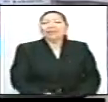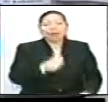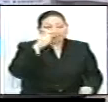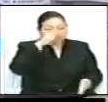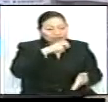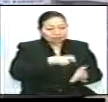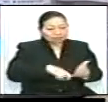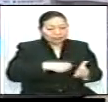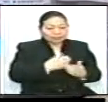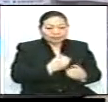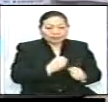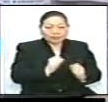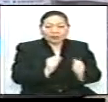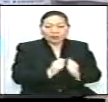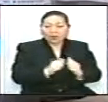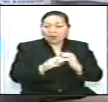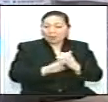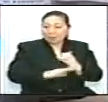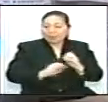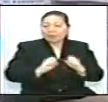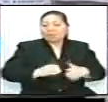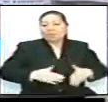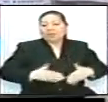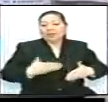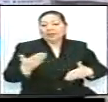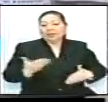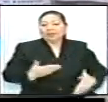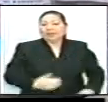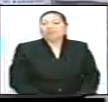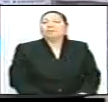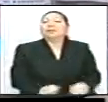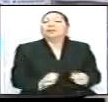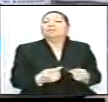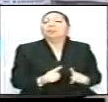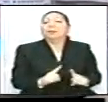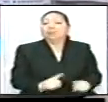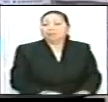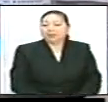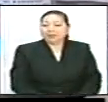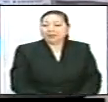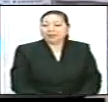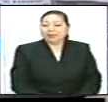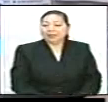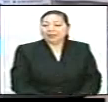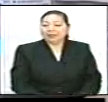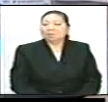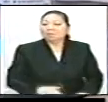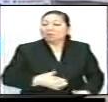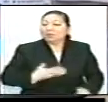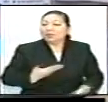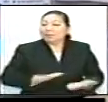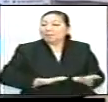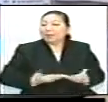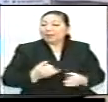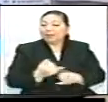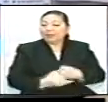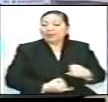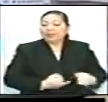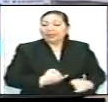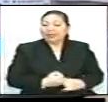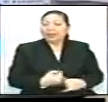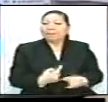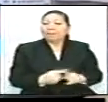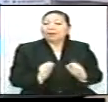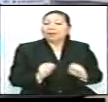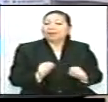minerales, explotarlas pues con lo más bajo posible, de tal manera que les permitan mayores posibilidades en el mercado internacional.